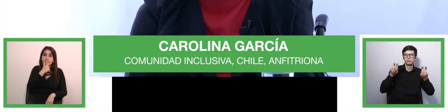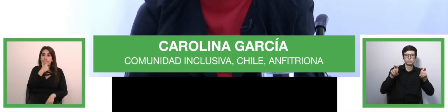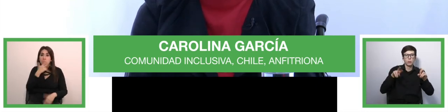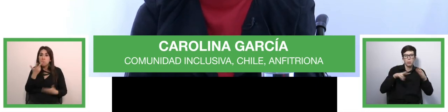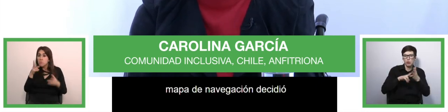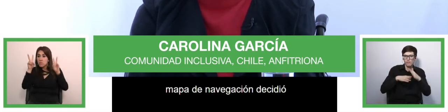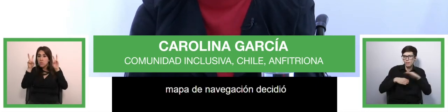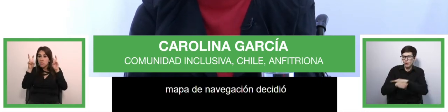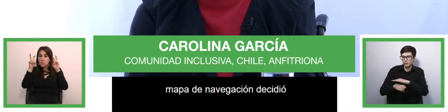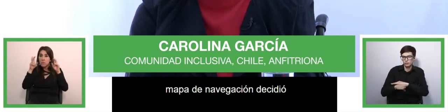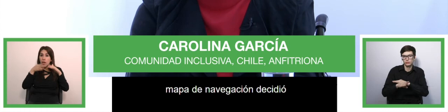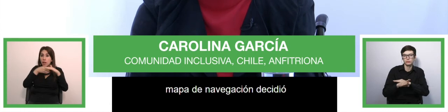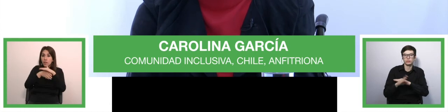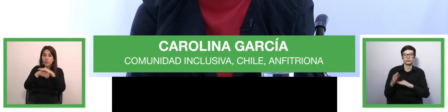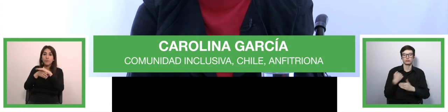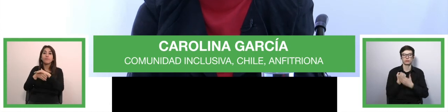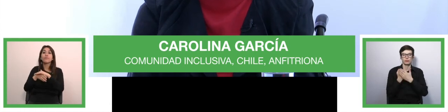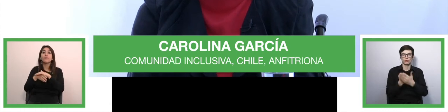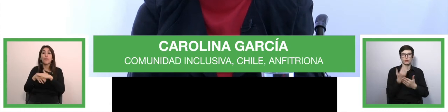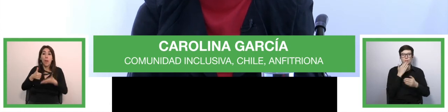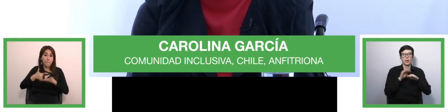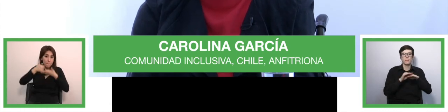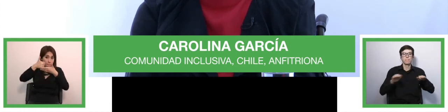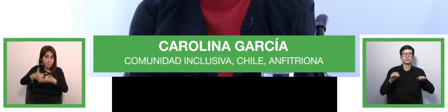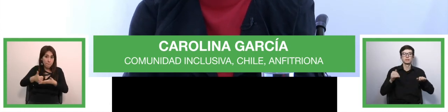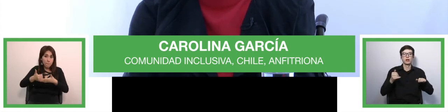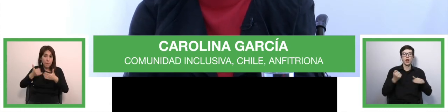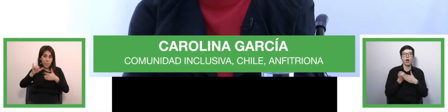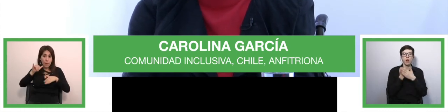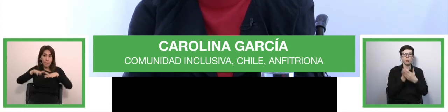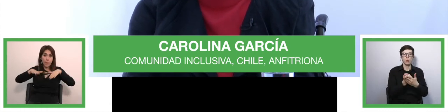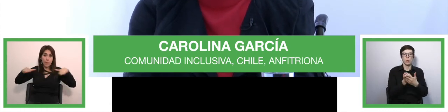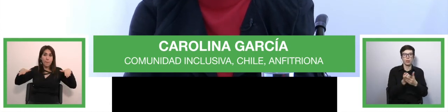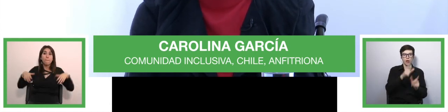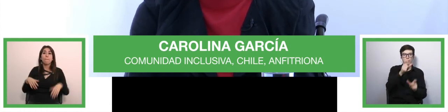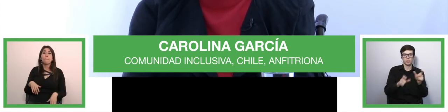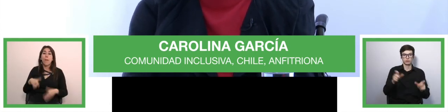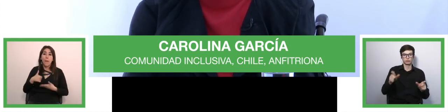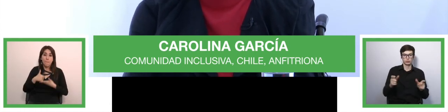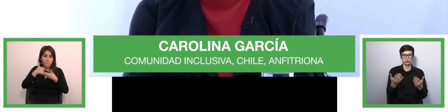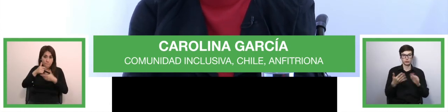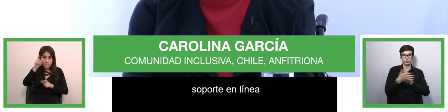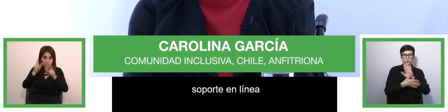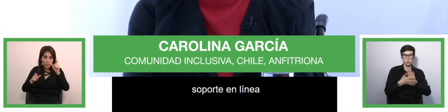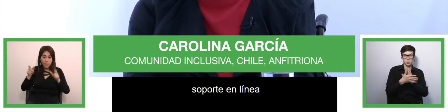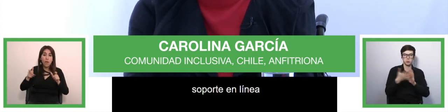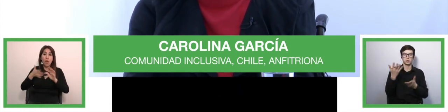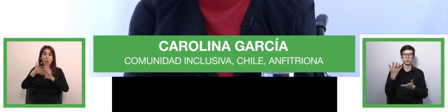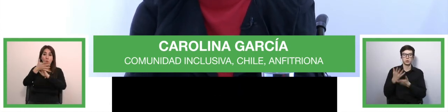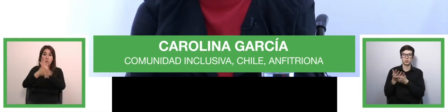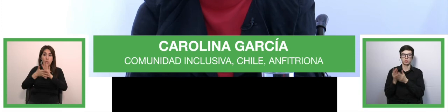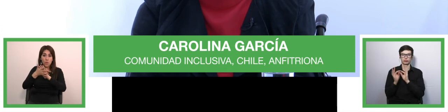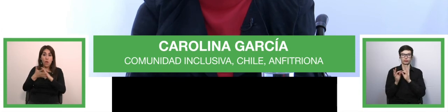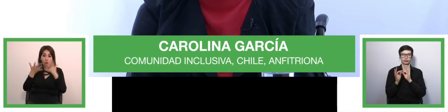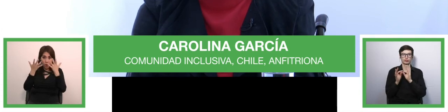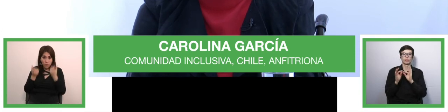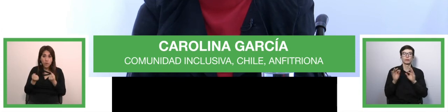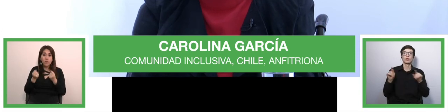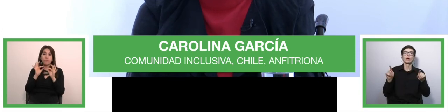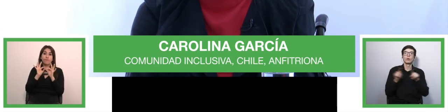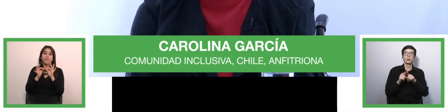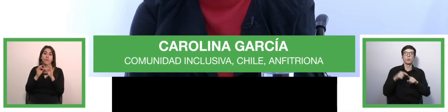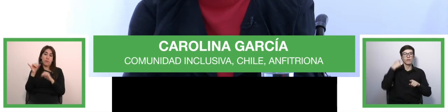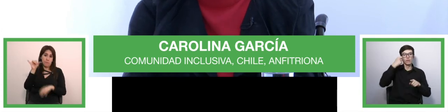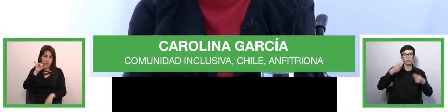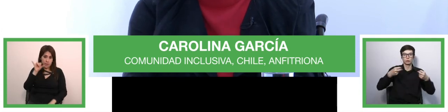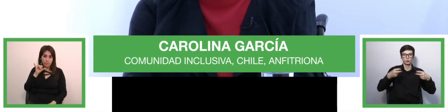acceso. También una mesa de ayuda para usuarios que requieran lengua de señas. También videos con subtítulos en